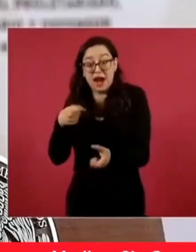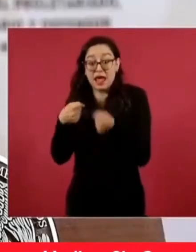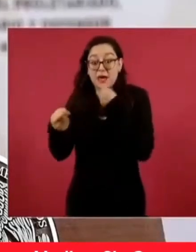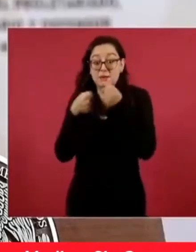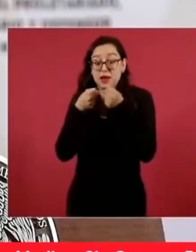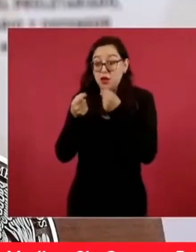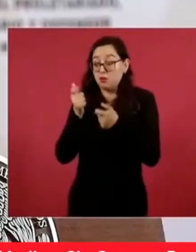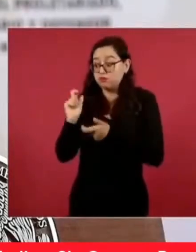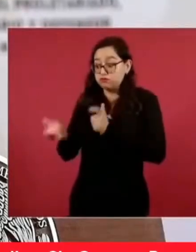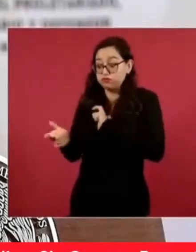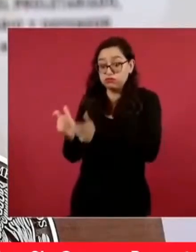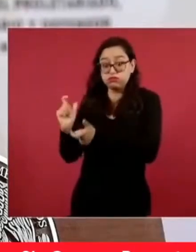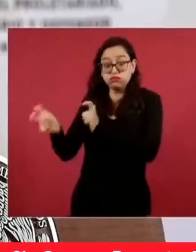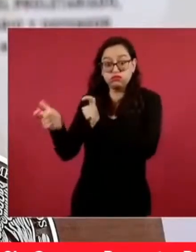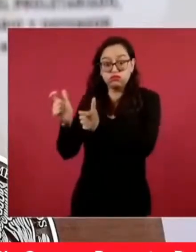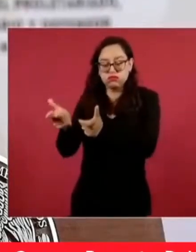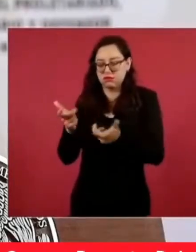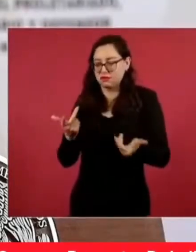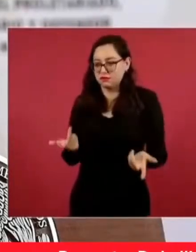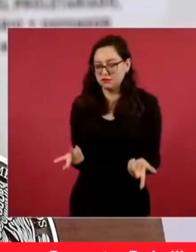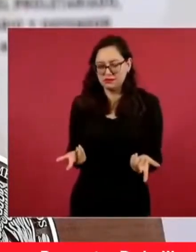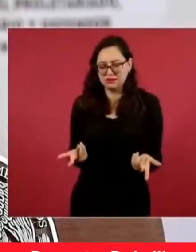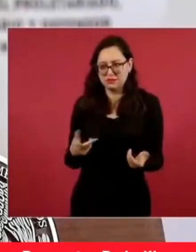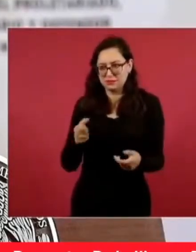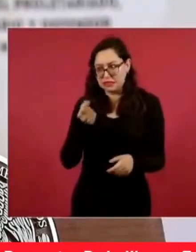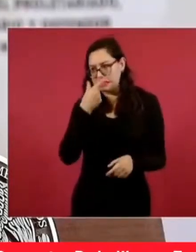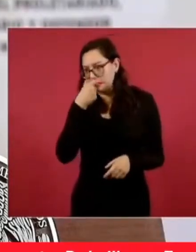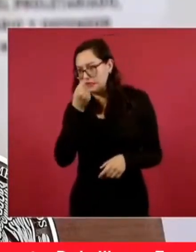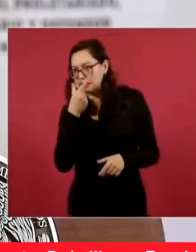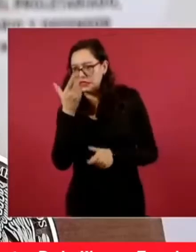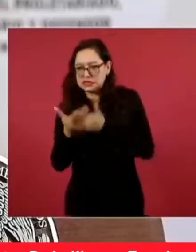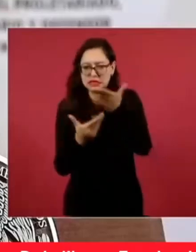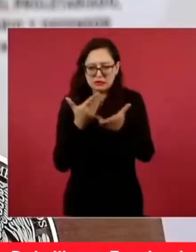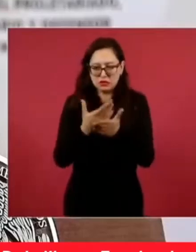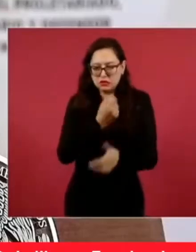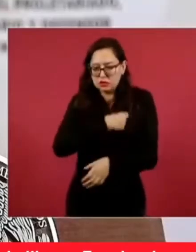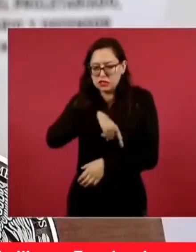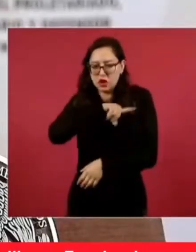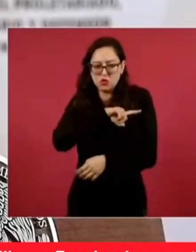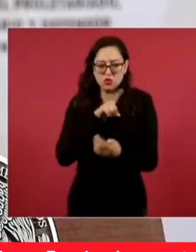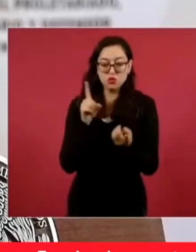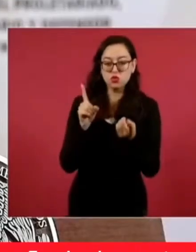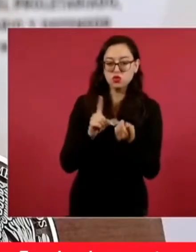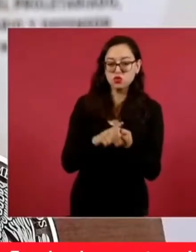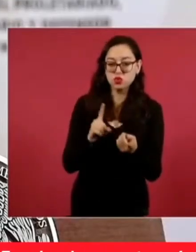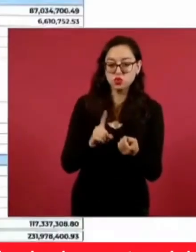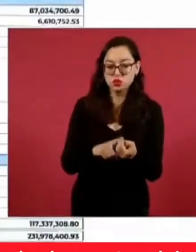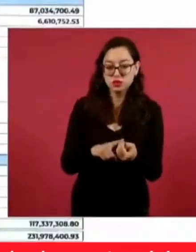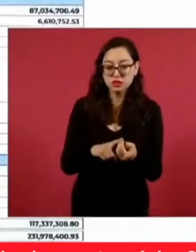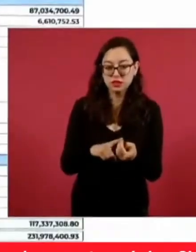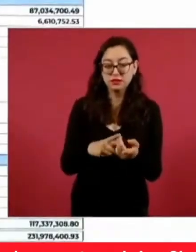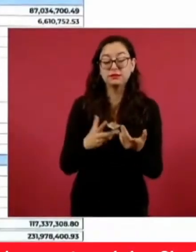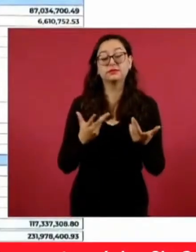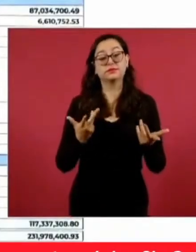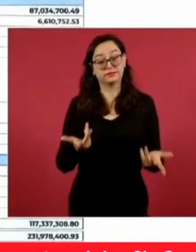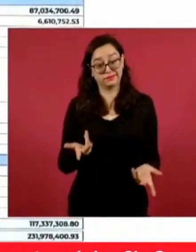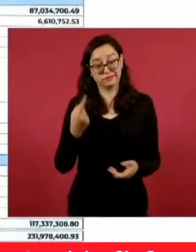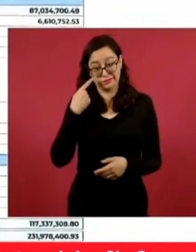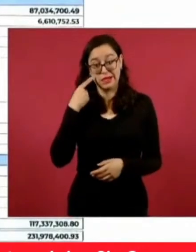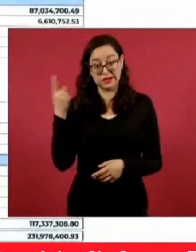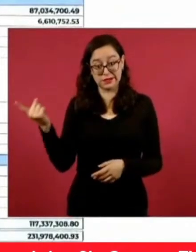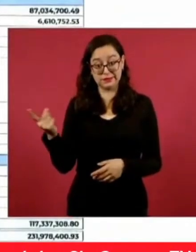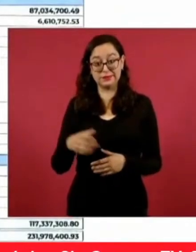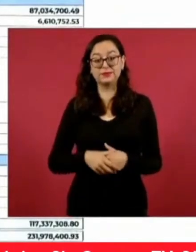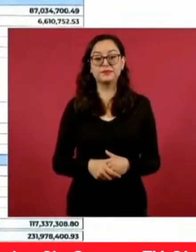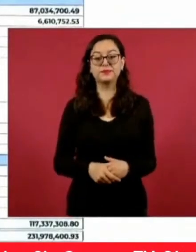que ir a servicios de salud. Estos pagos forman parte de una serie de transferencias a